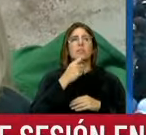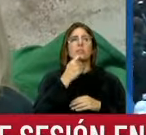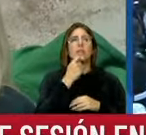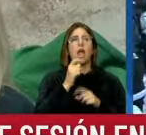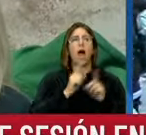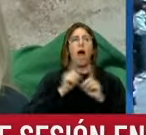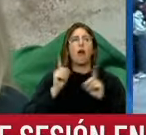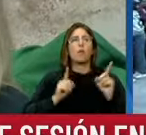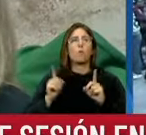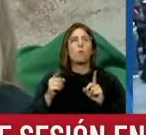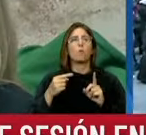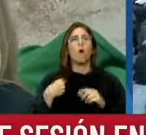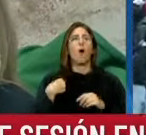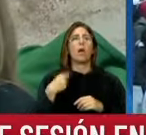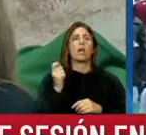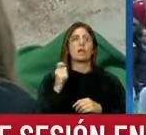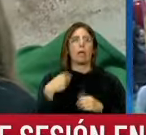¿eh?